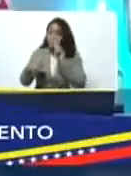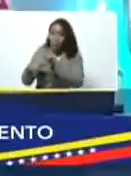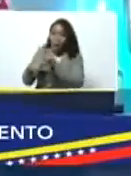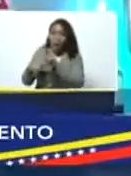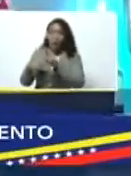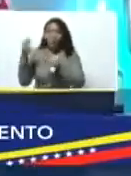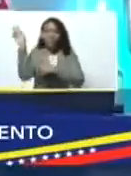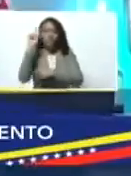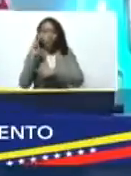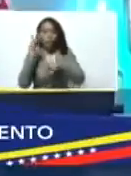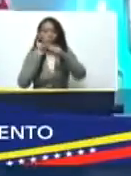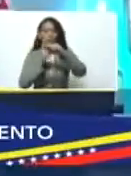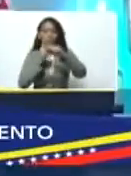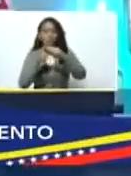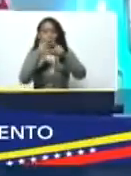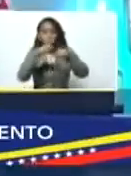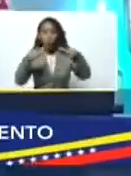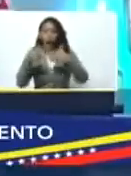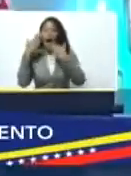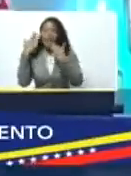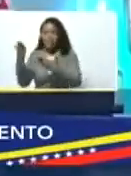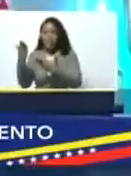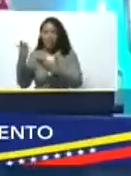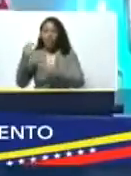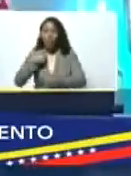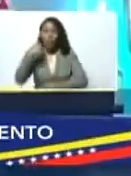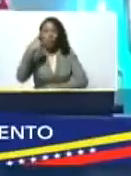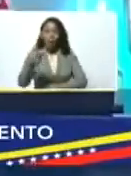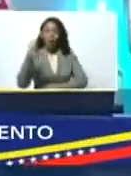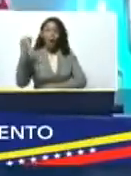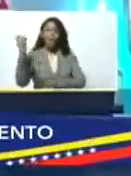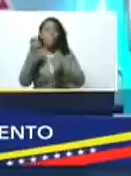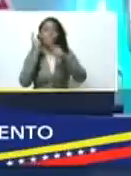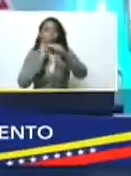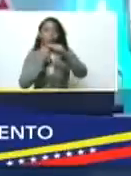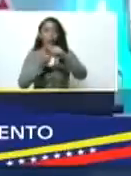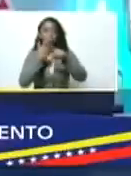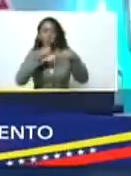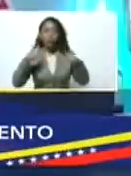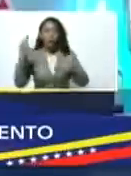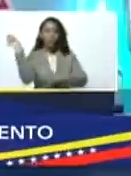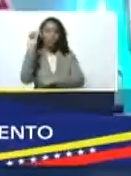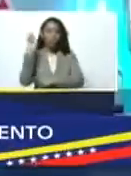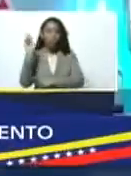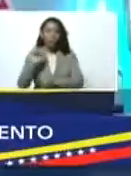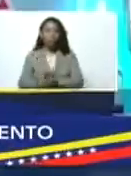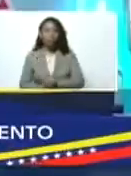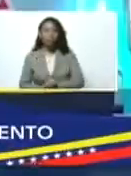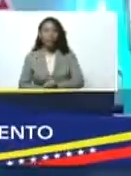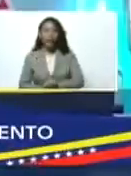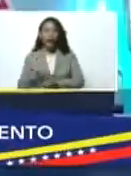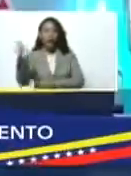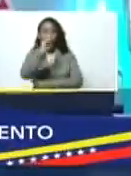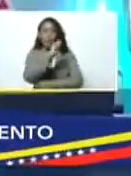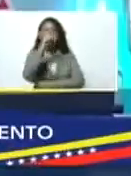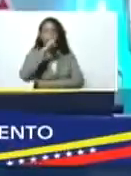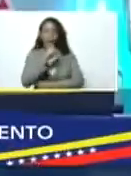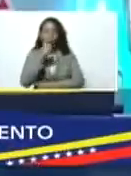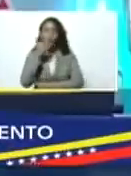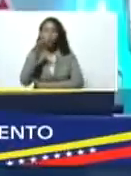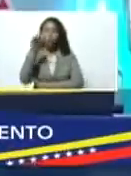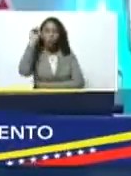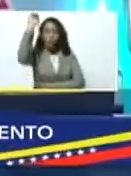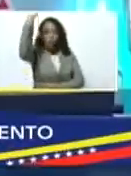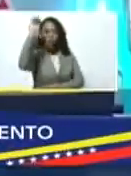próspera. Así es. Decreto la prosperidad y la felicidad para Venezuela en los meses y años que están por